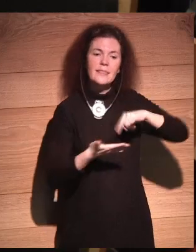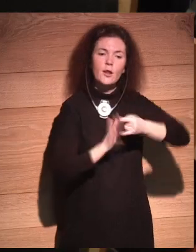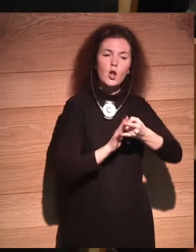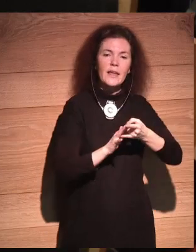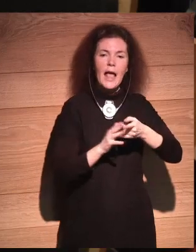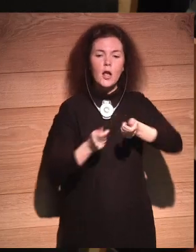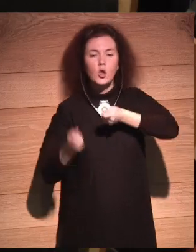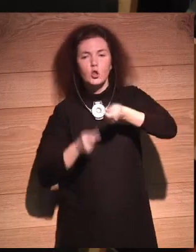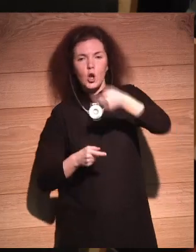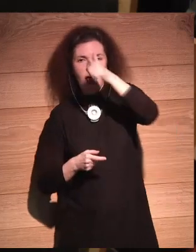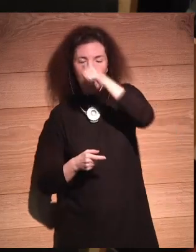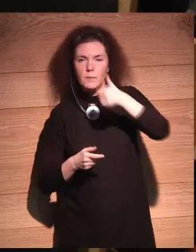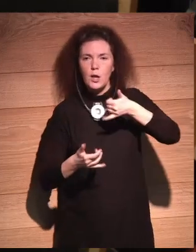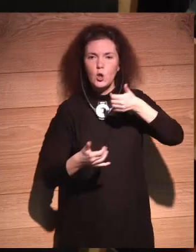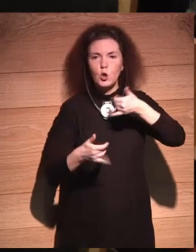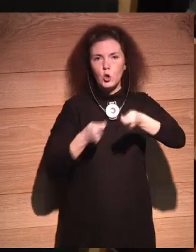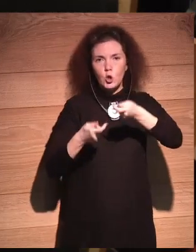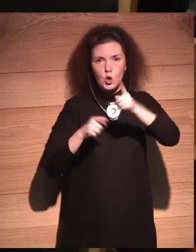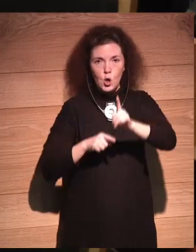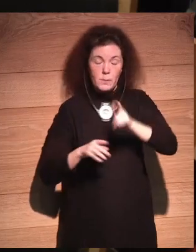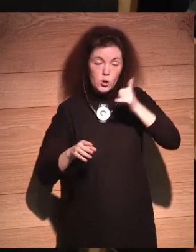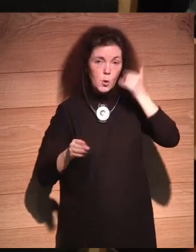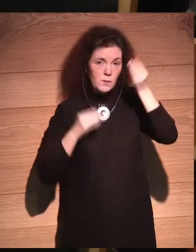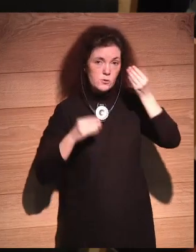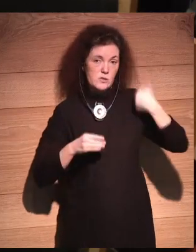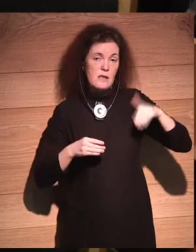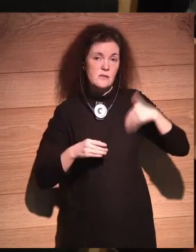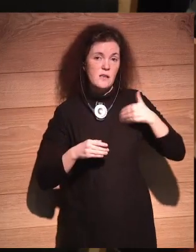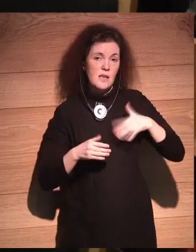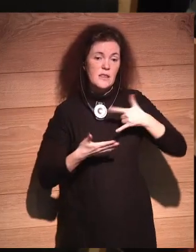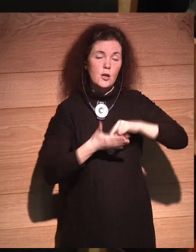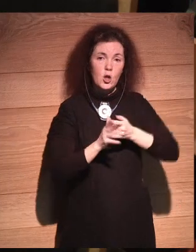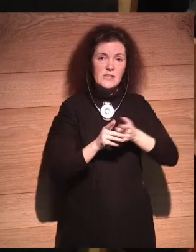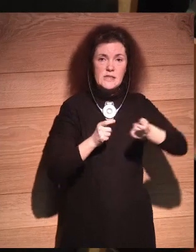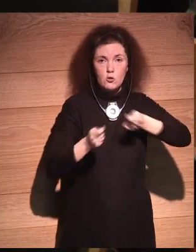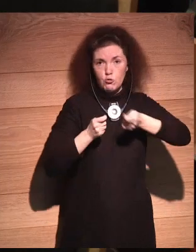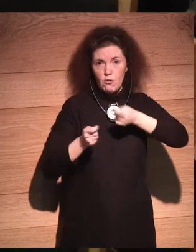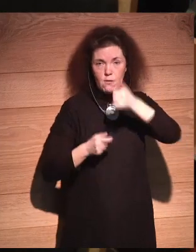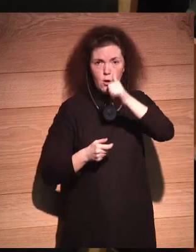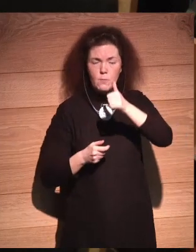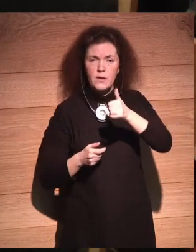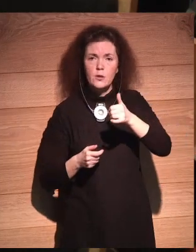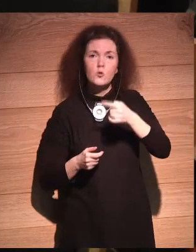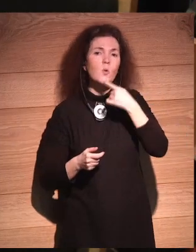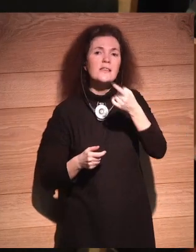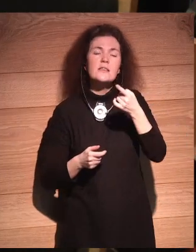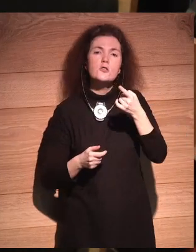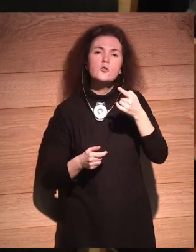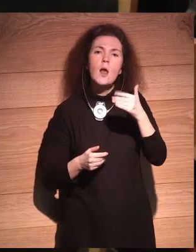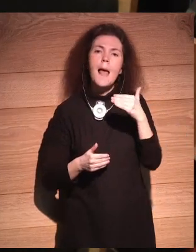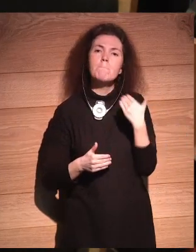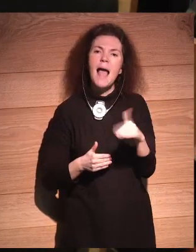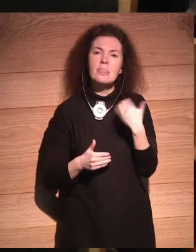no nos controle. Pero yo creo que ya se está controlando la tecnología. Es que no has mencionado la maldad, que también